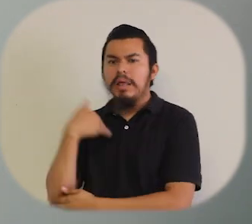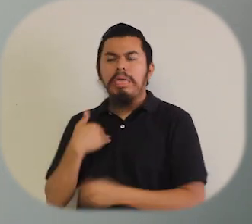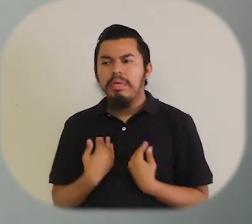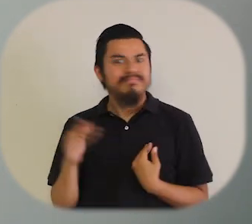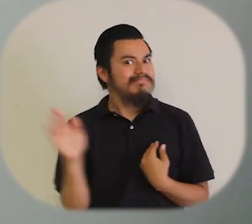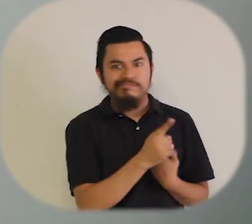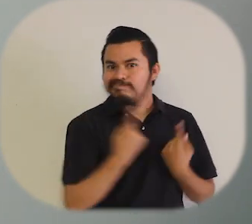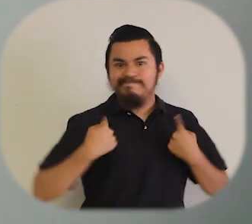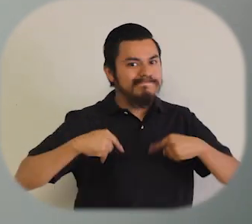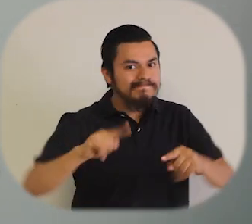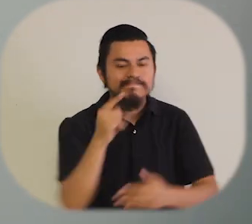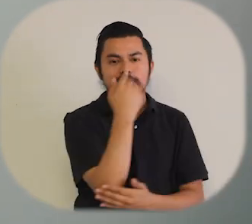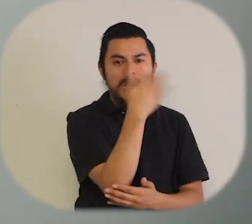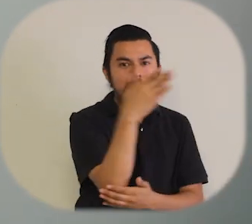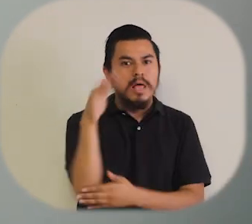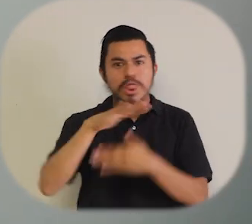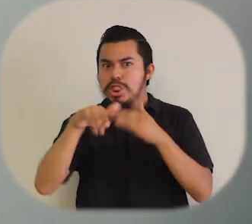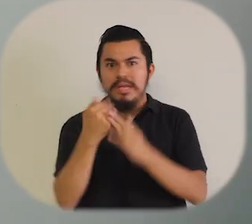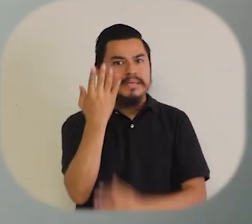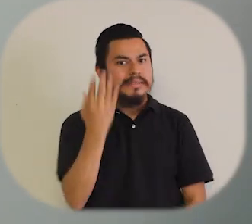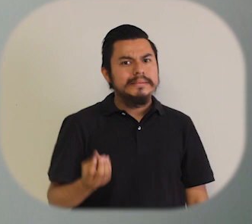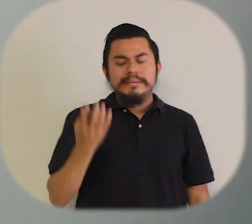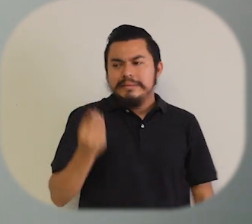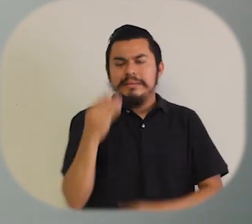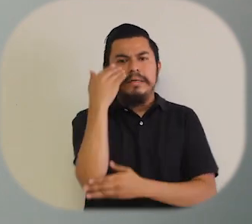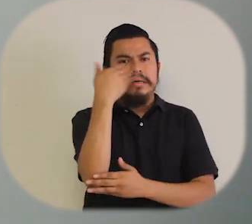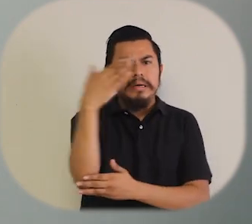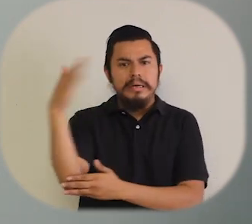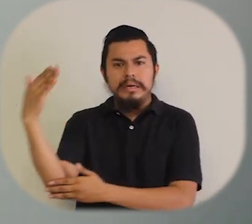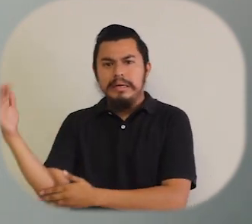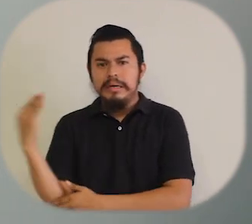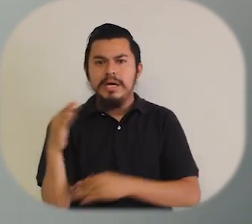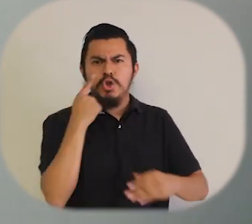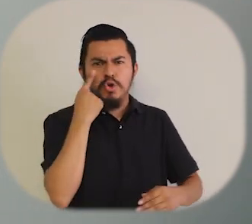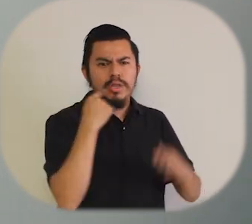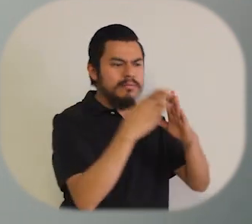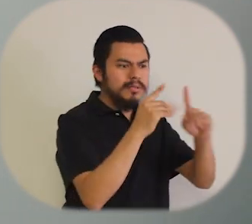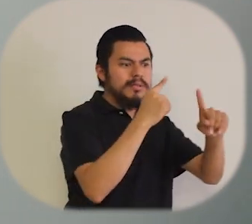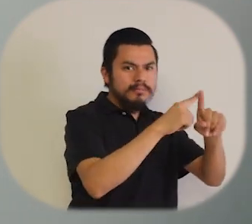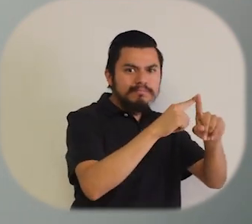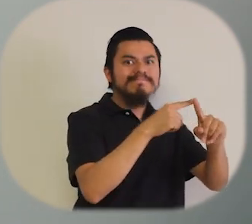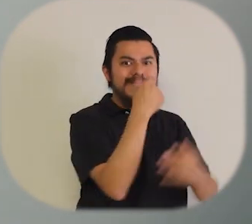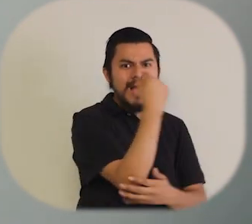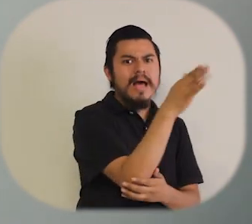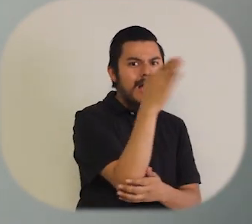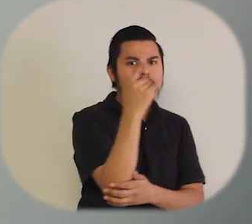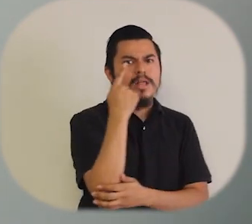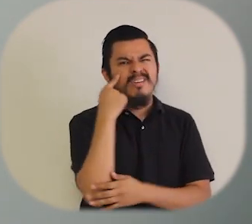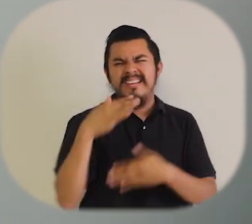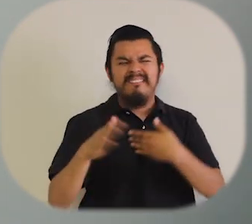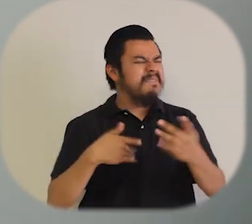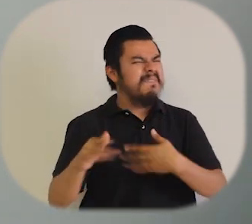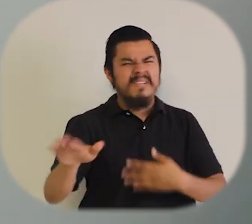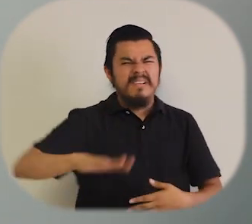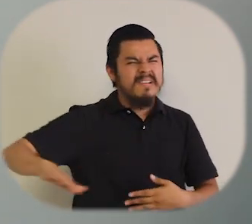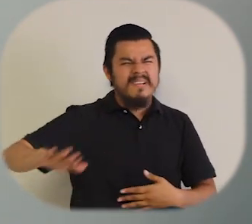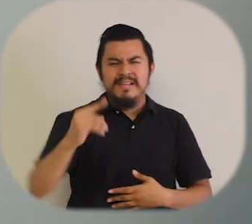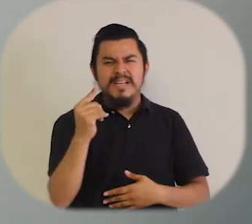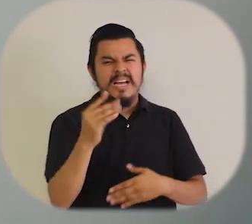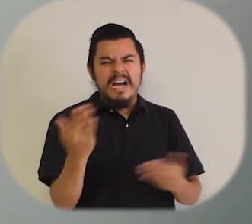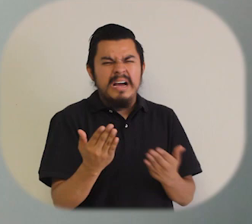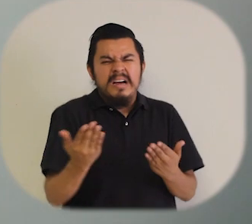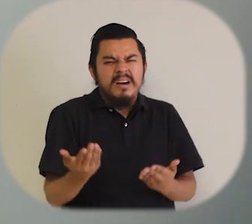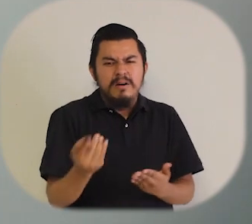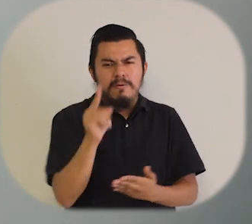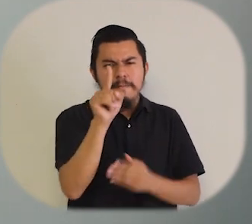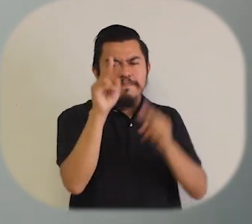los días, ya sea en el templo o por las casas, sin importar en dónde estuviesen, solamente compartían un mensaje, que Jesús es el